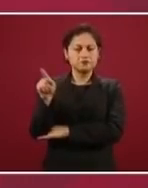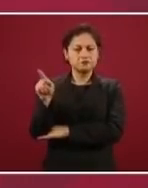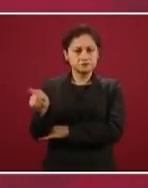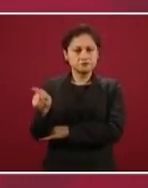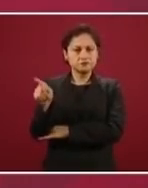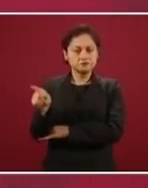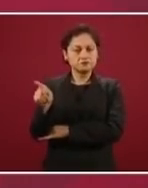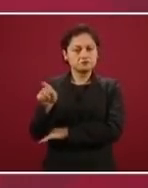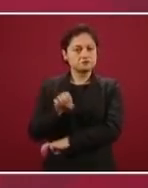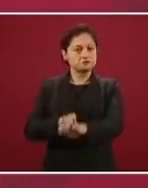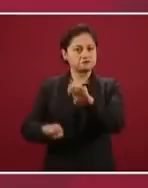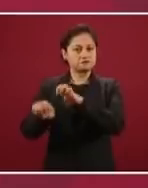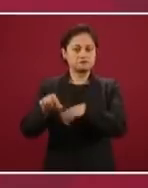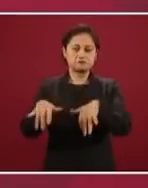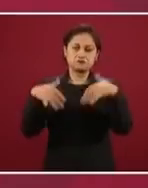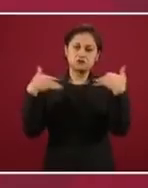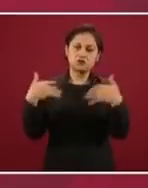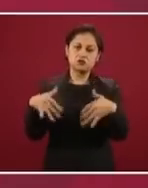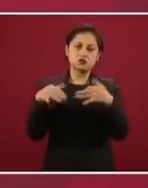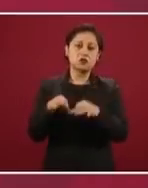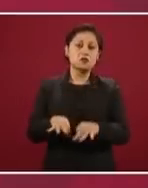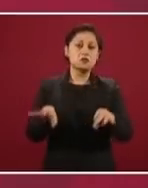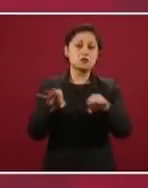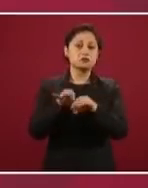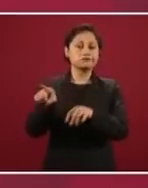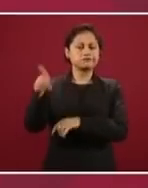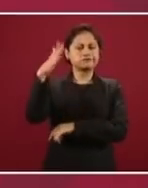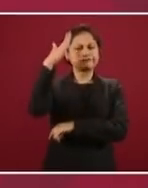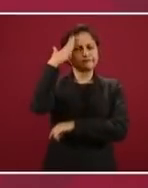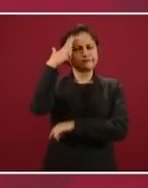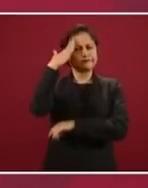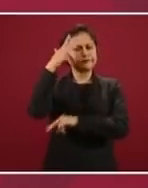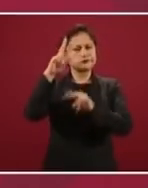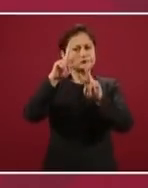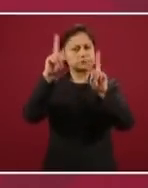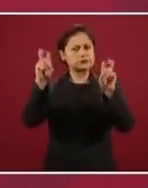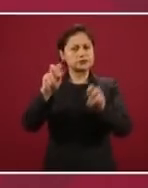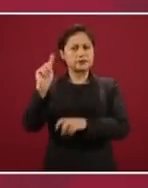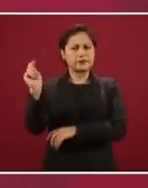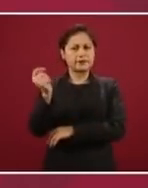gran importancia tecnológica en el mundo